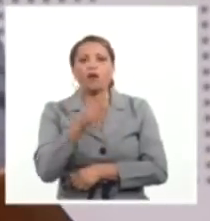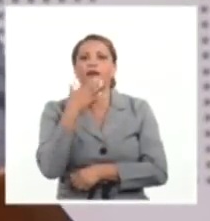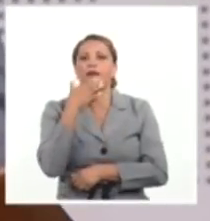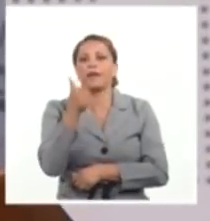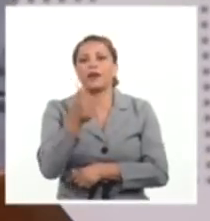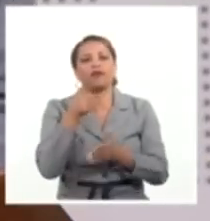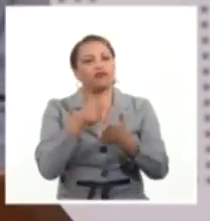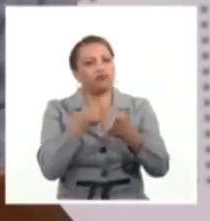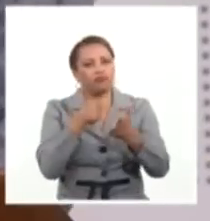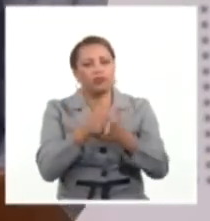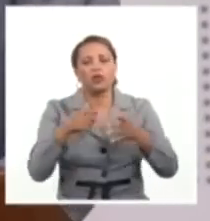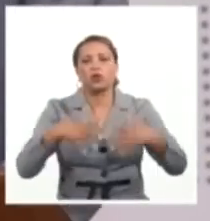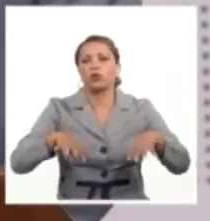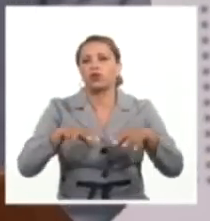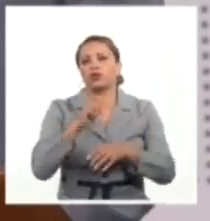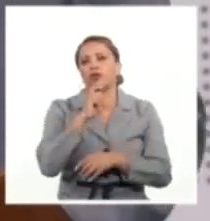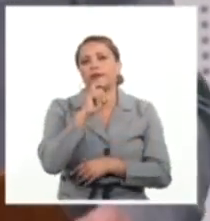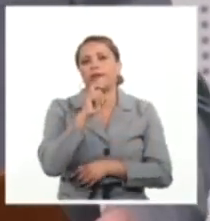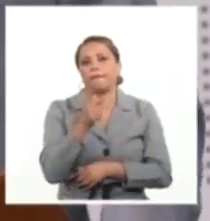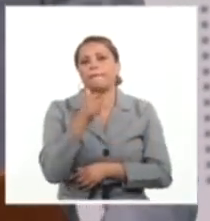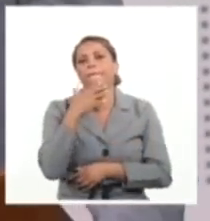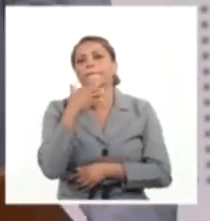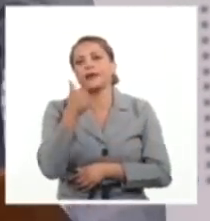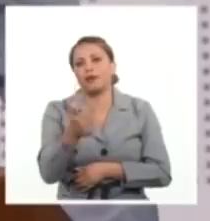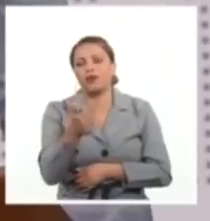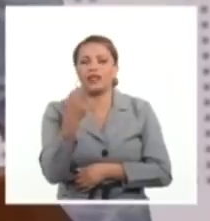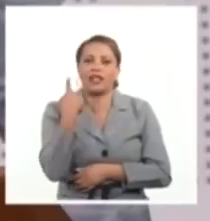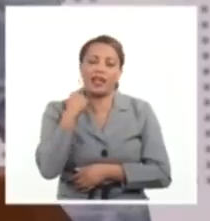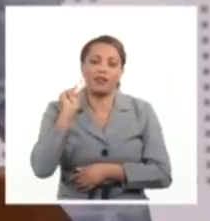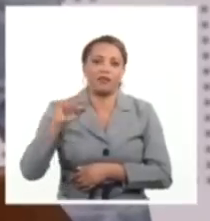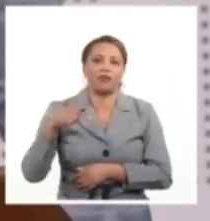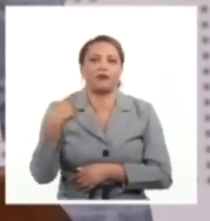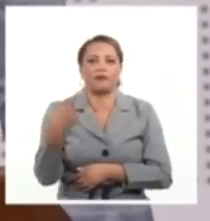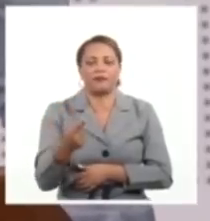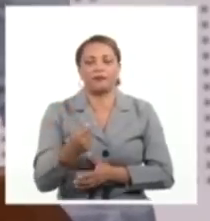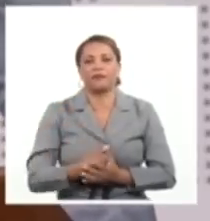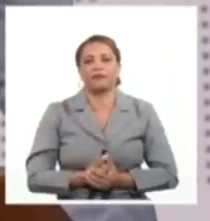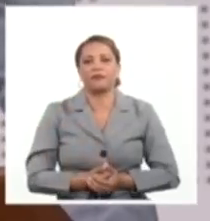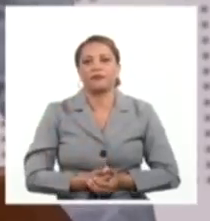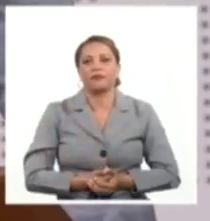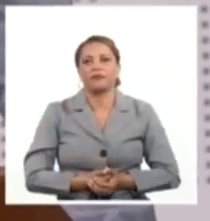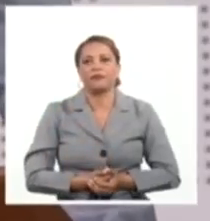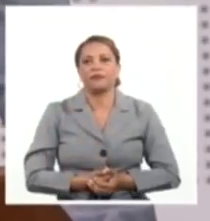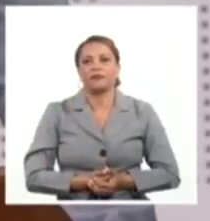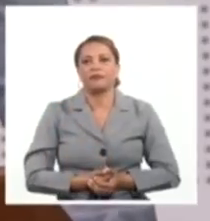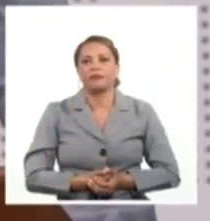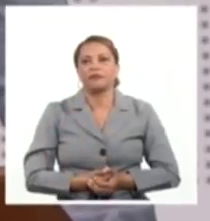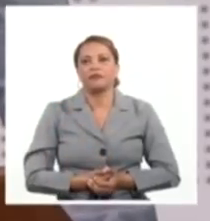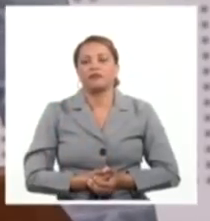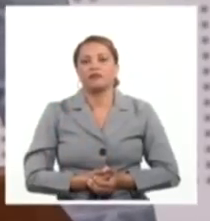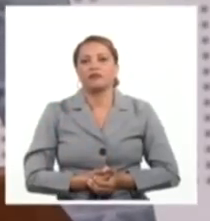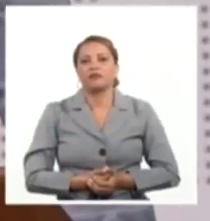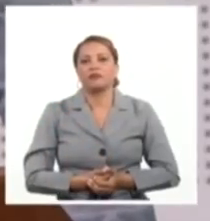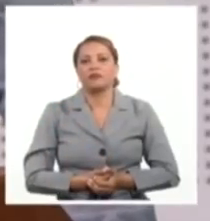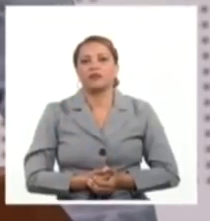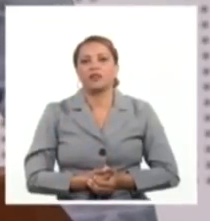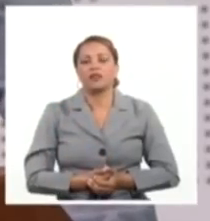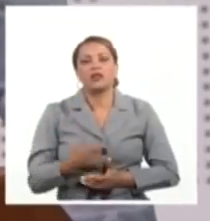en mejores condiciones el año que está muy cerca de comenzar. Mis insatisfacciones son